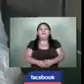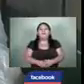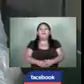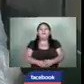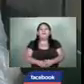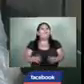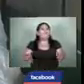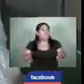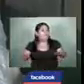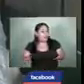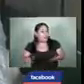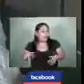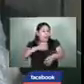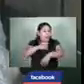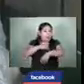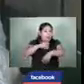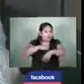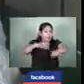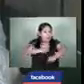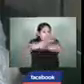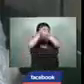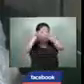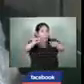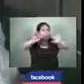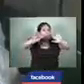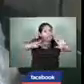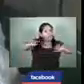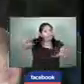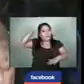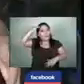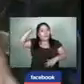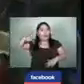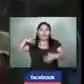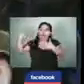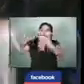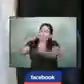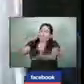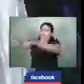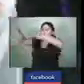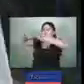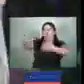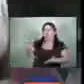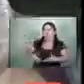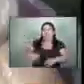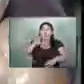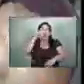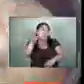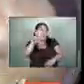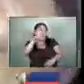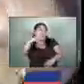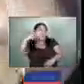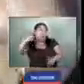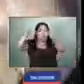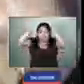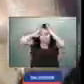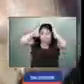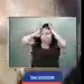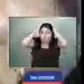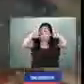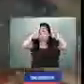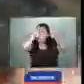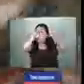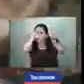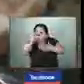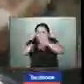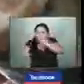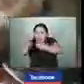Todo comienza a eso de las 7 de la mañana. La Niña Tita recibe más de 10 cabezas de cerdo, cocidas y varias